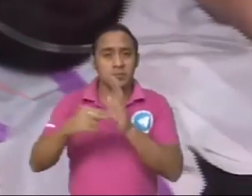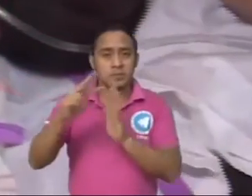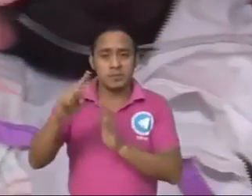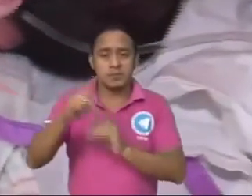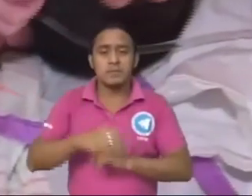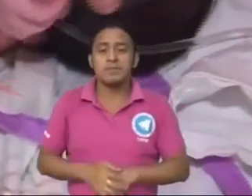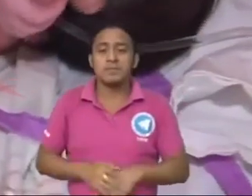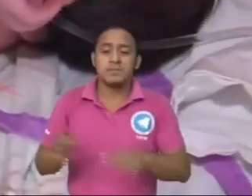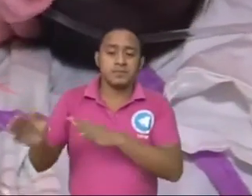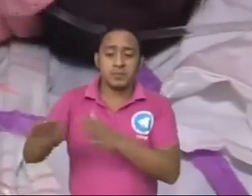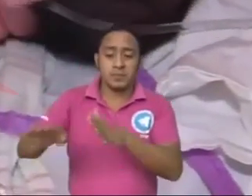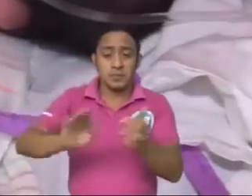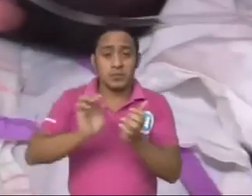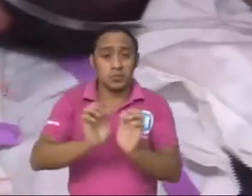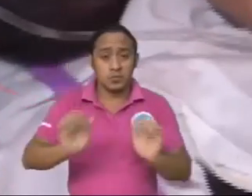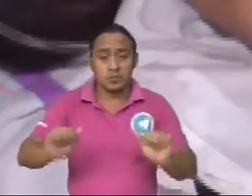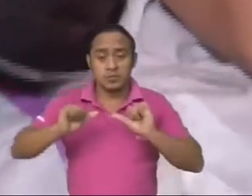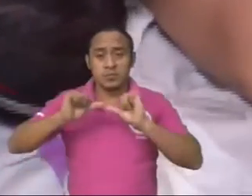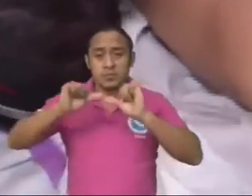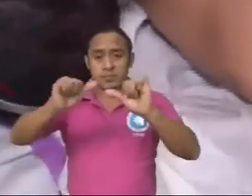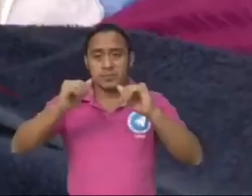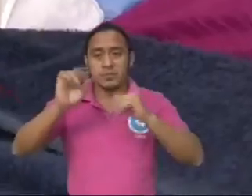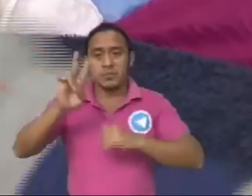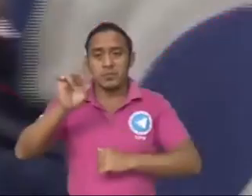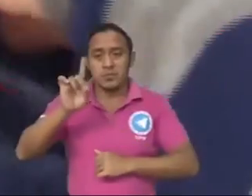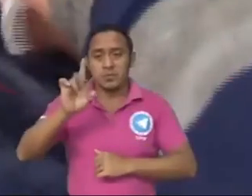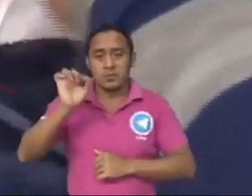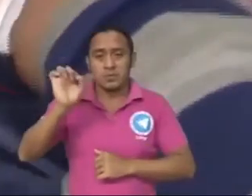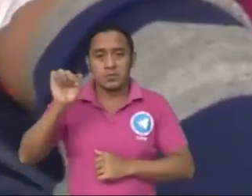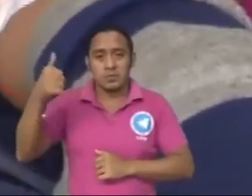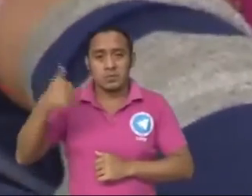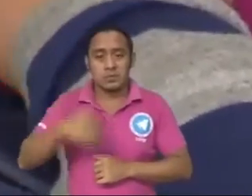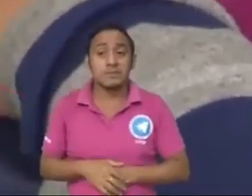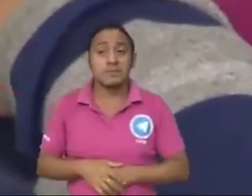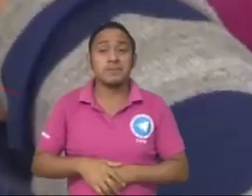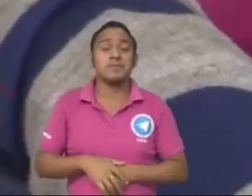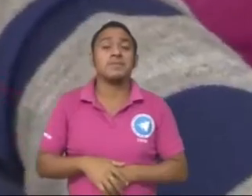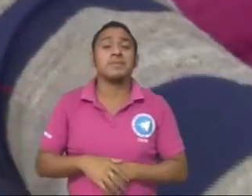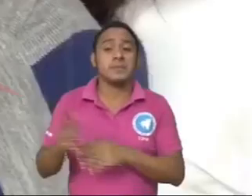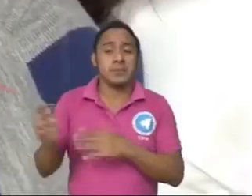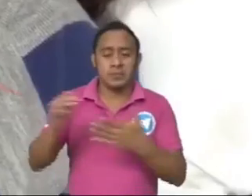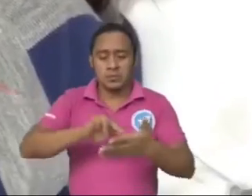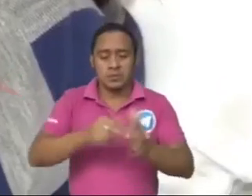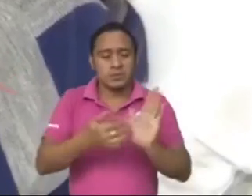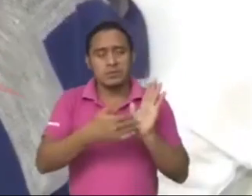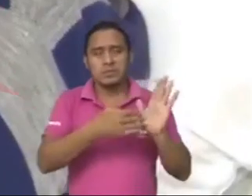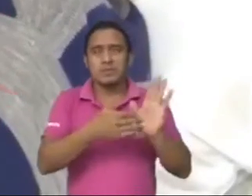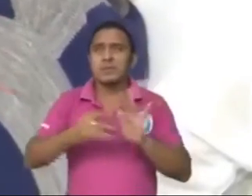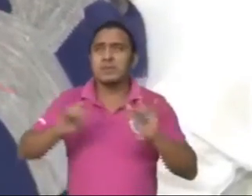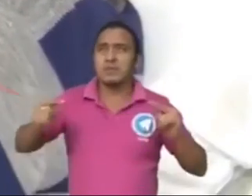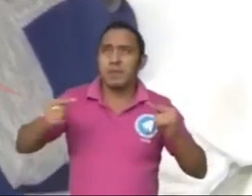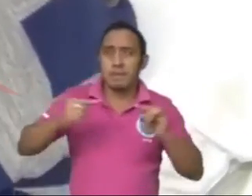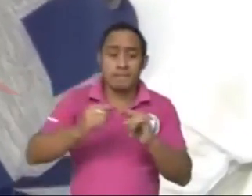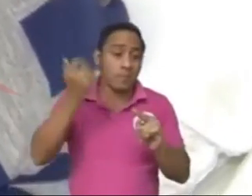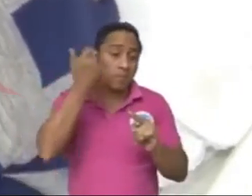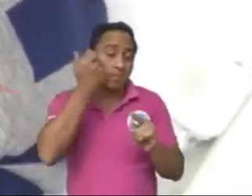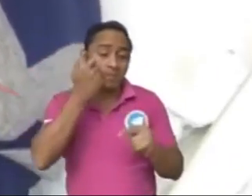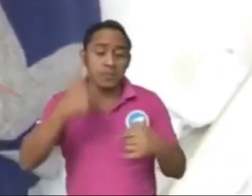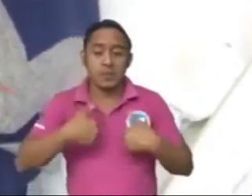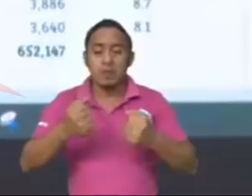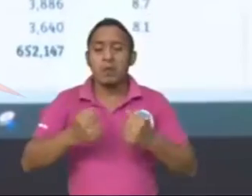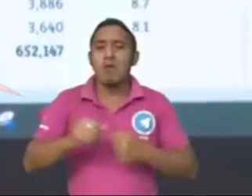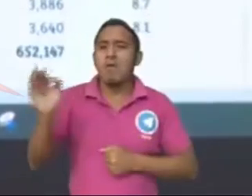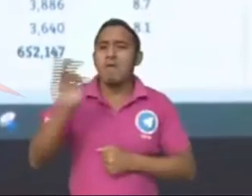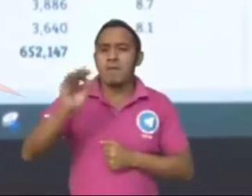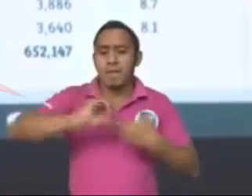que es muy positivo el avance que ha tenido Nicaragua en el fortalecimiento del sistema de atención primario de salud, porque cuando las personas